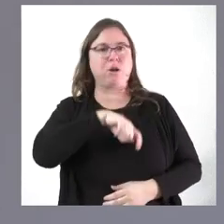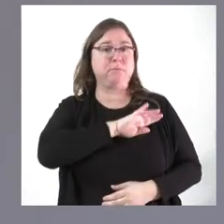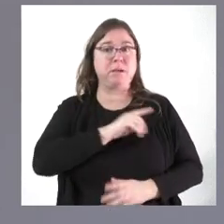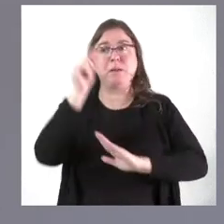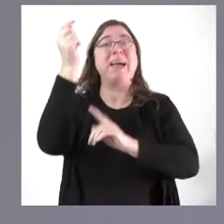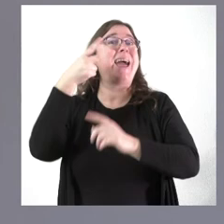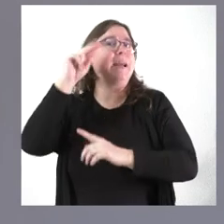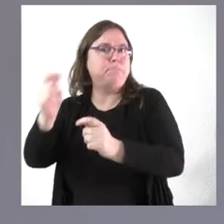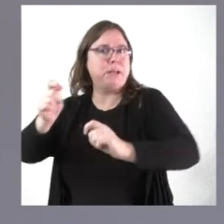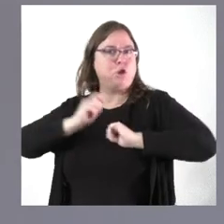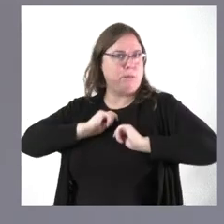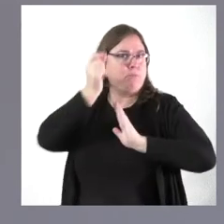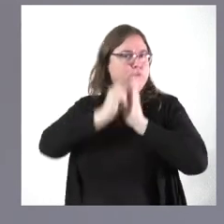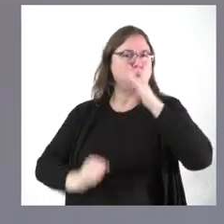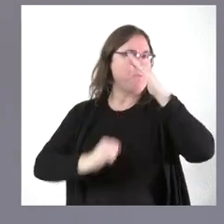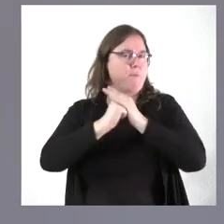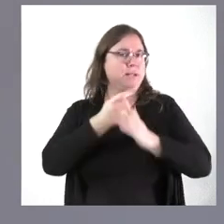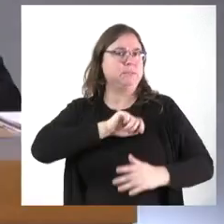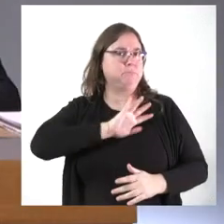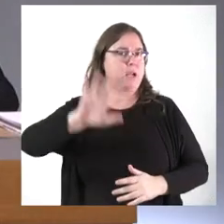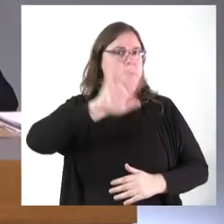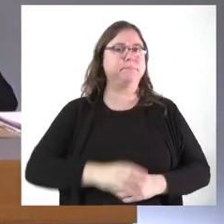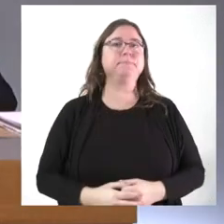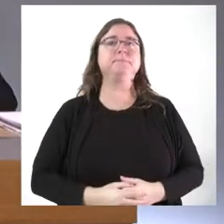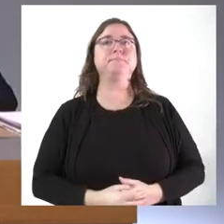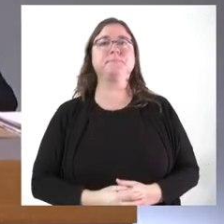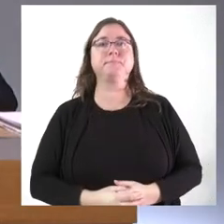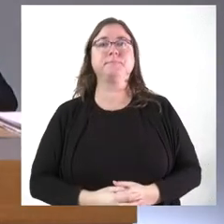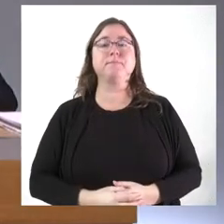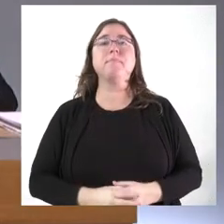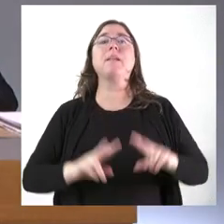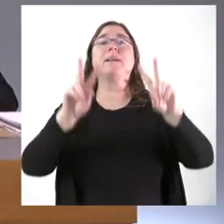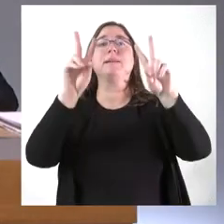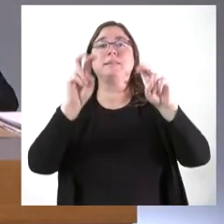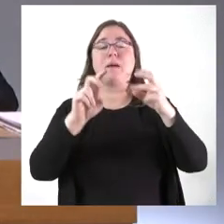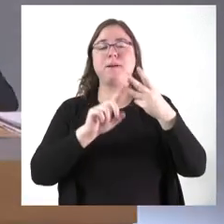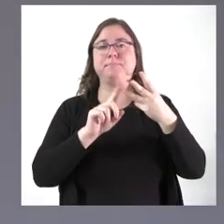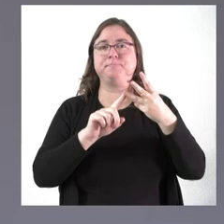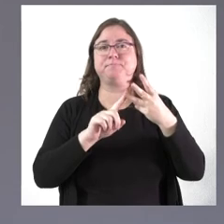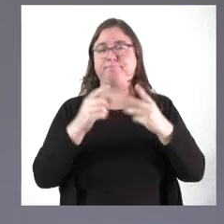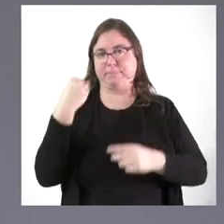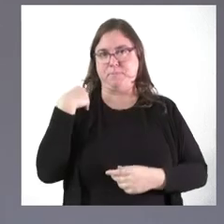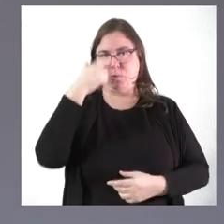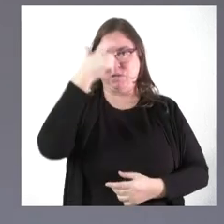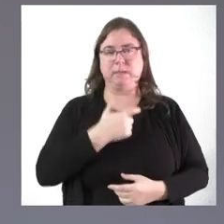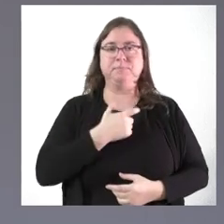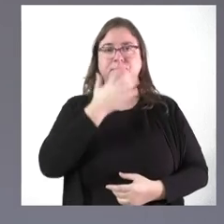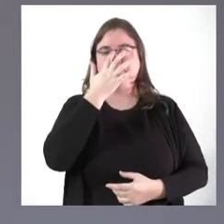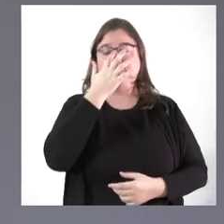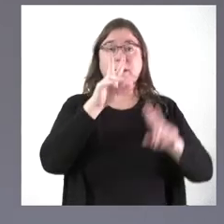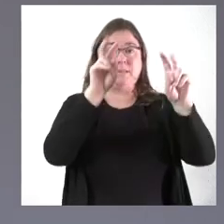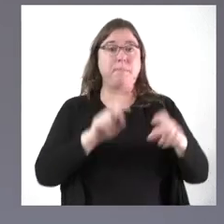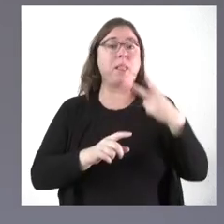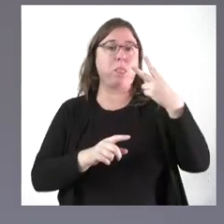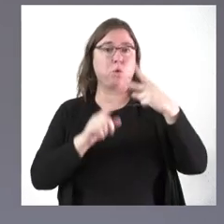de los expertos que realizan estos informes independientes respecto a la parte que se ha dirigido a mí hay dos temas